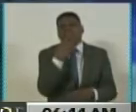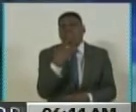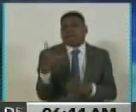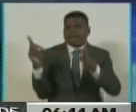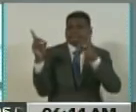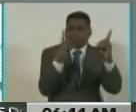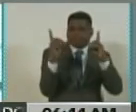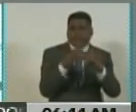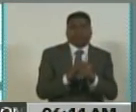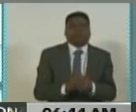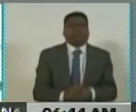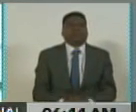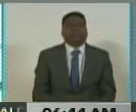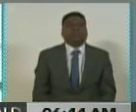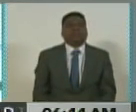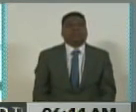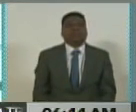Rodríguez. Patriota Bolivariano,